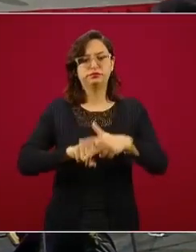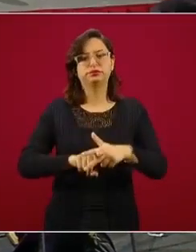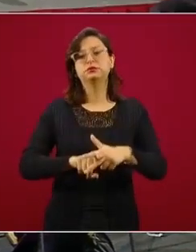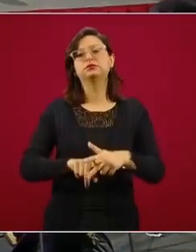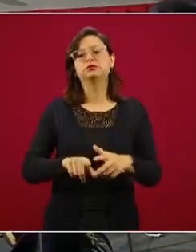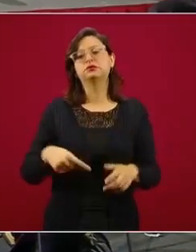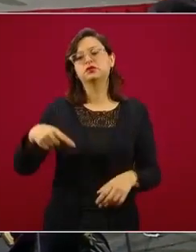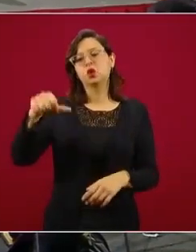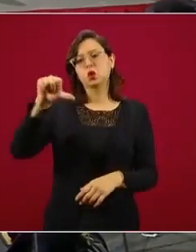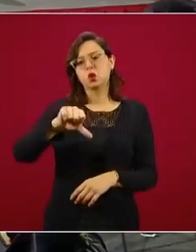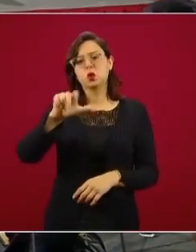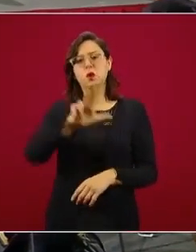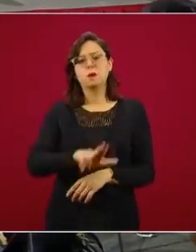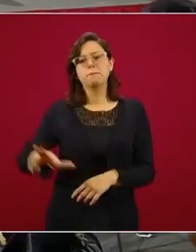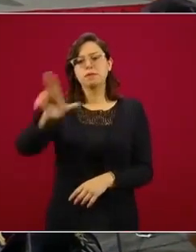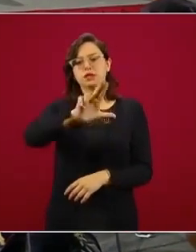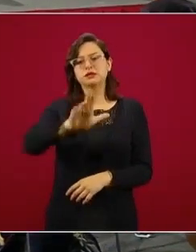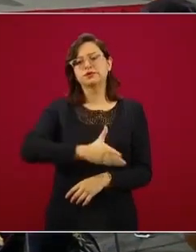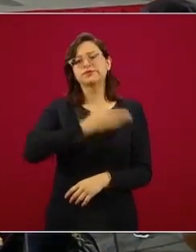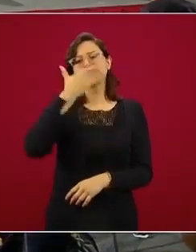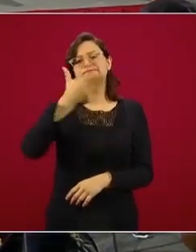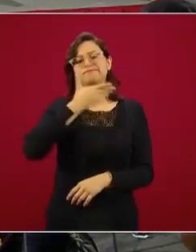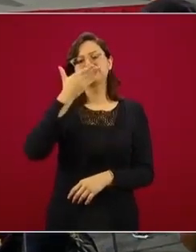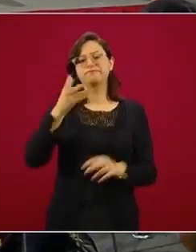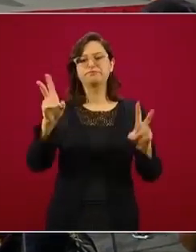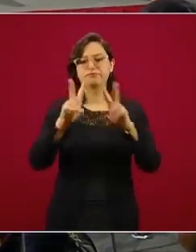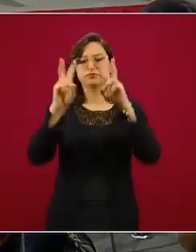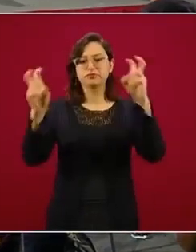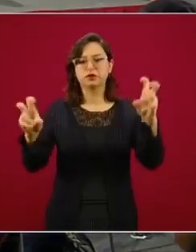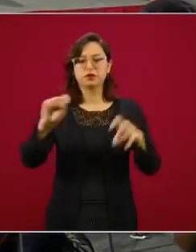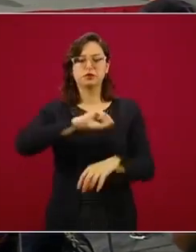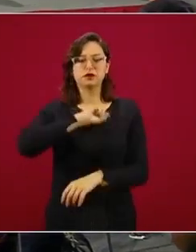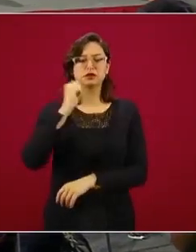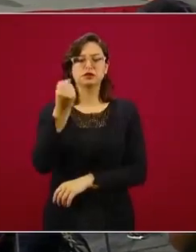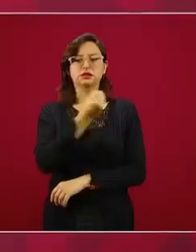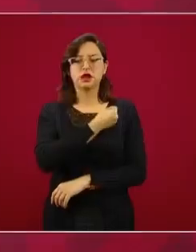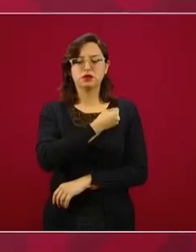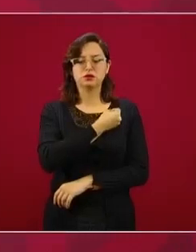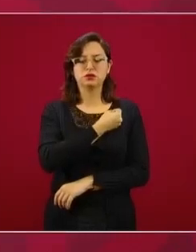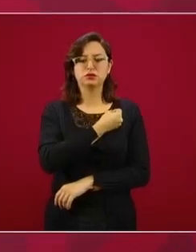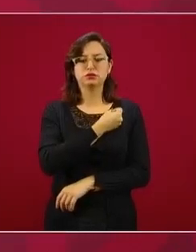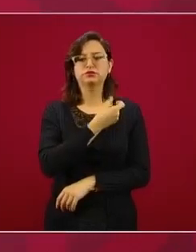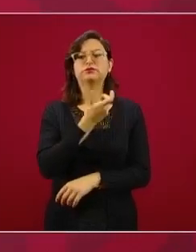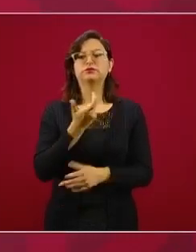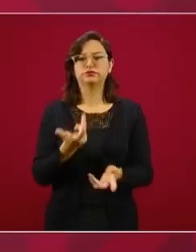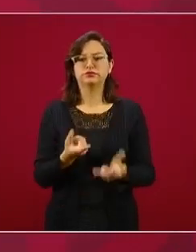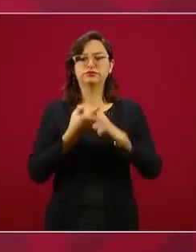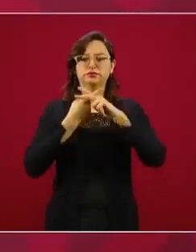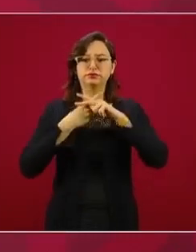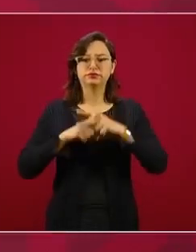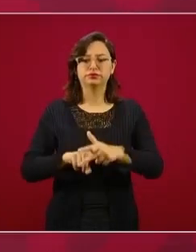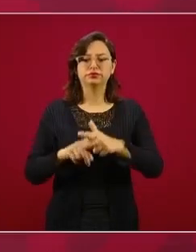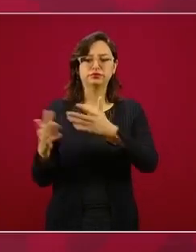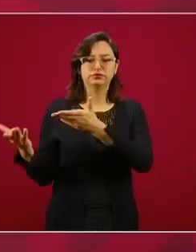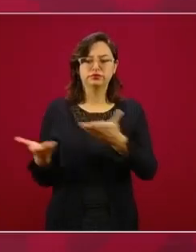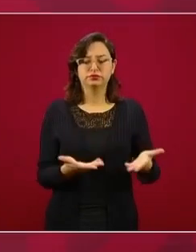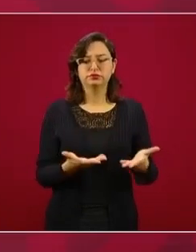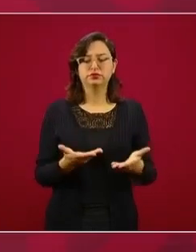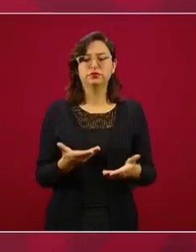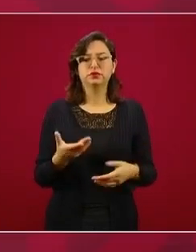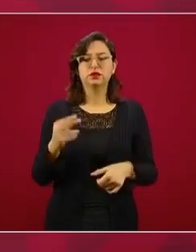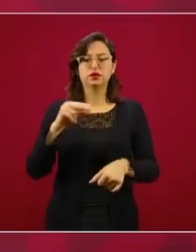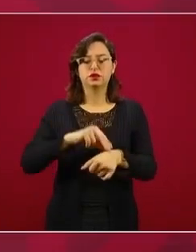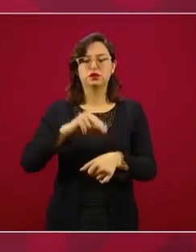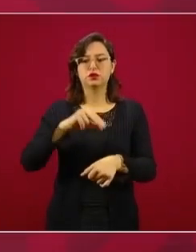destina a la salud pública. Por lo mismo comenzamos con el doctor Jorge